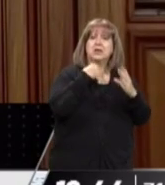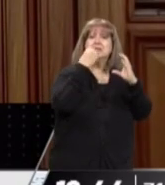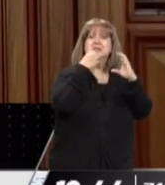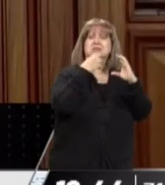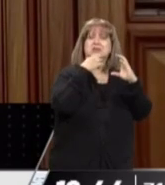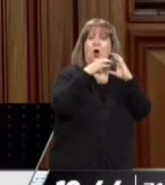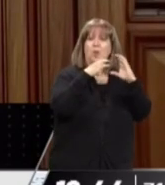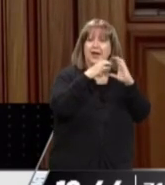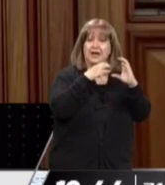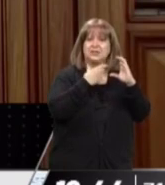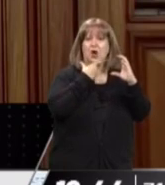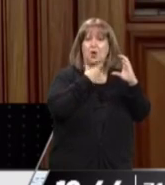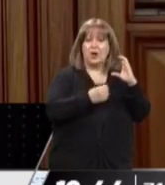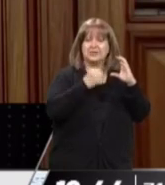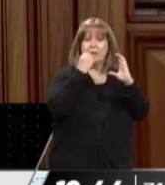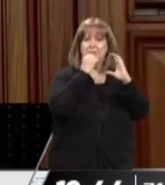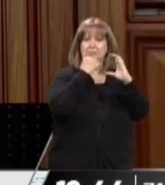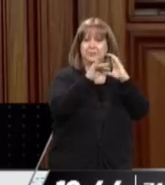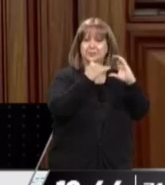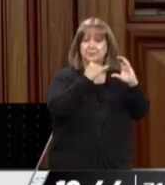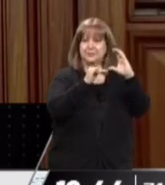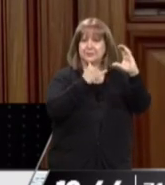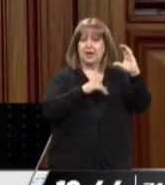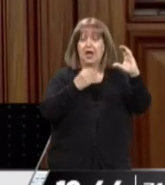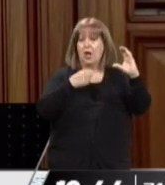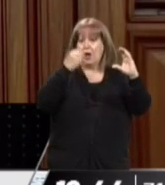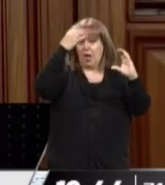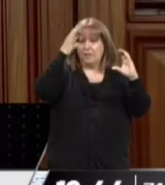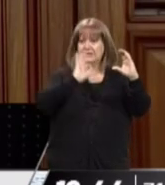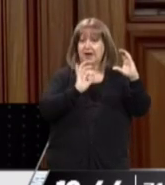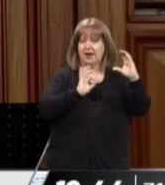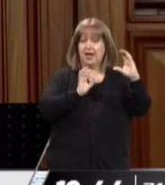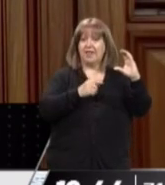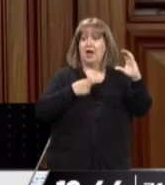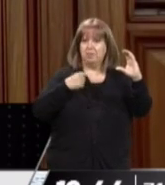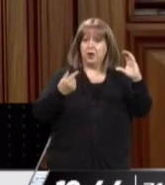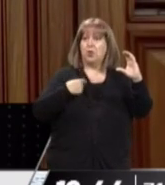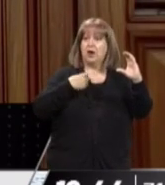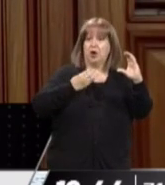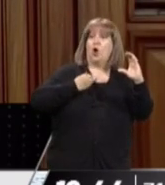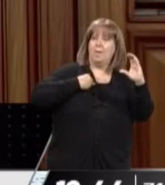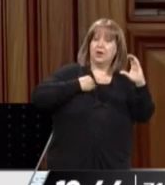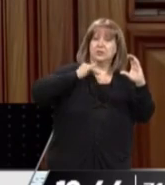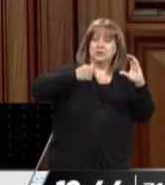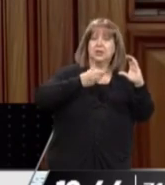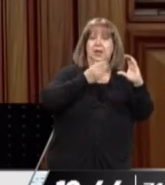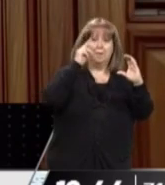chats y comunicaciones, también tomadas de manera ilegal, pero para avalar pasos judiciales en esa